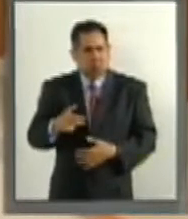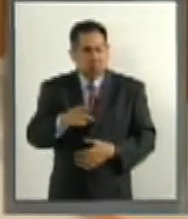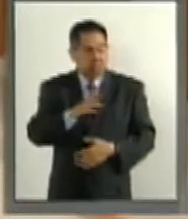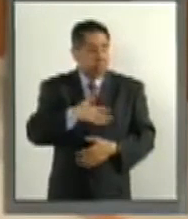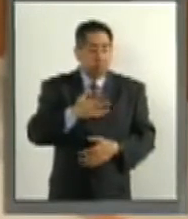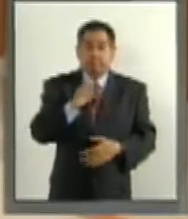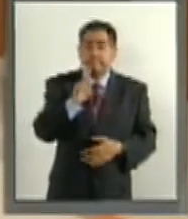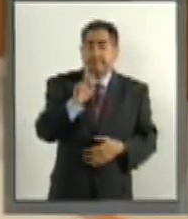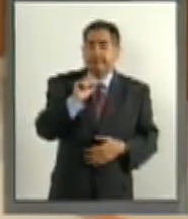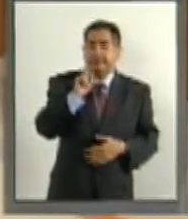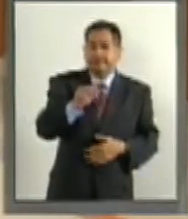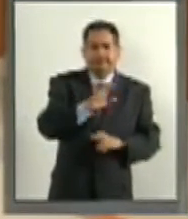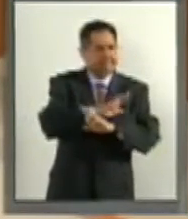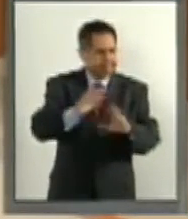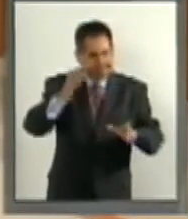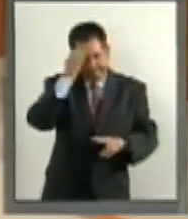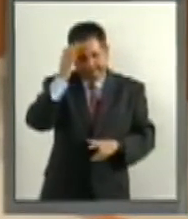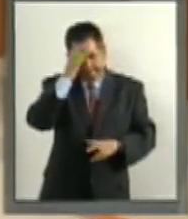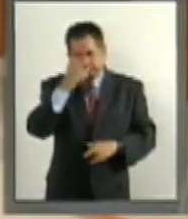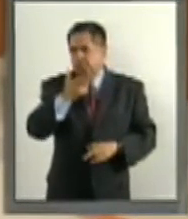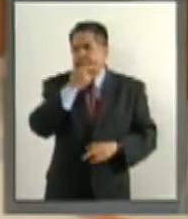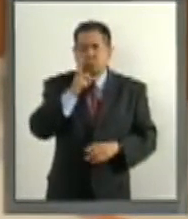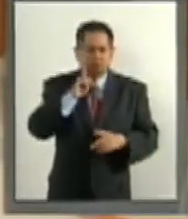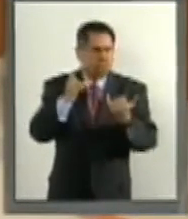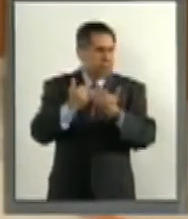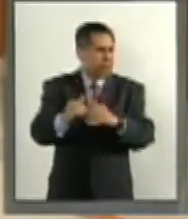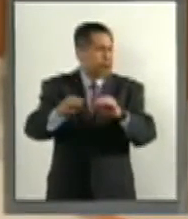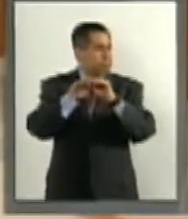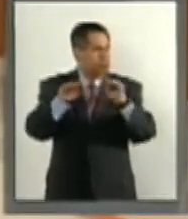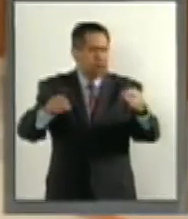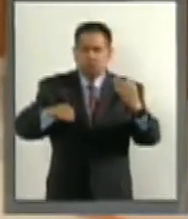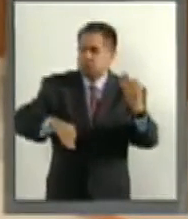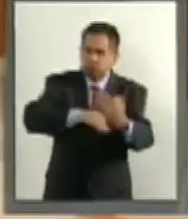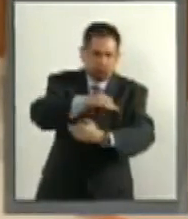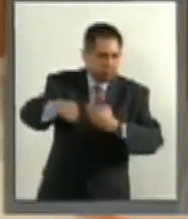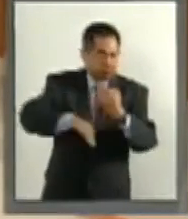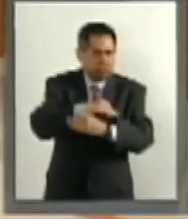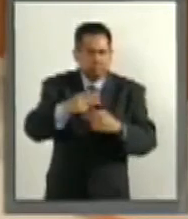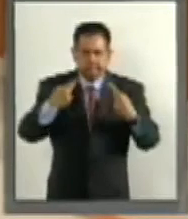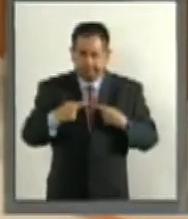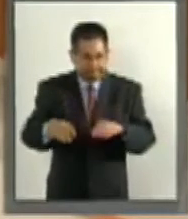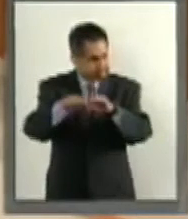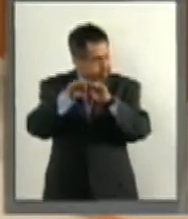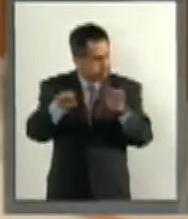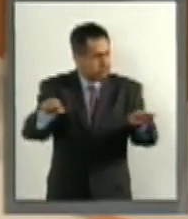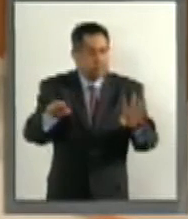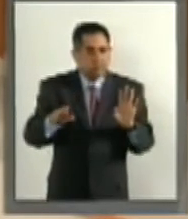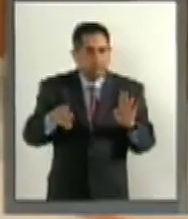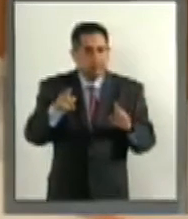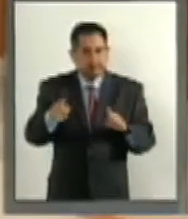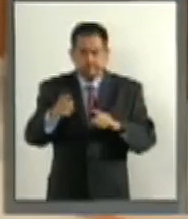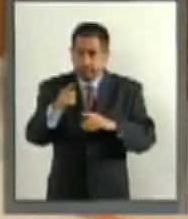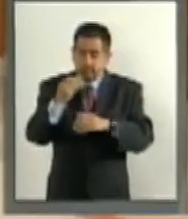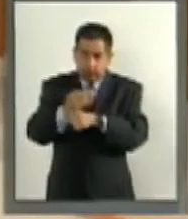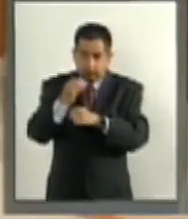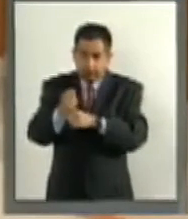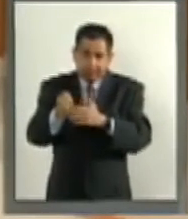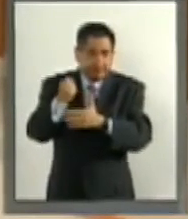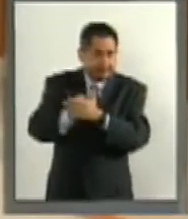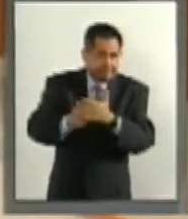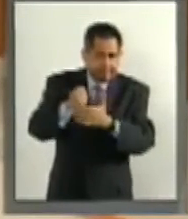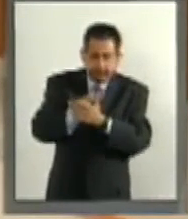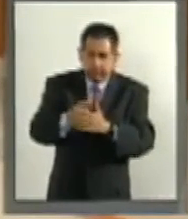Nacional reconocemos la igualdad esencial de todas las personas, porque en esta batalla las